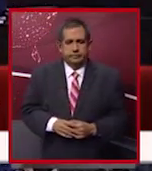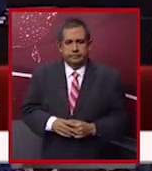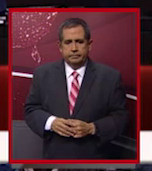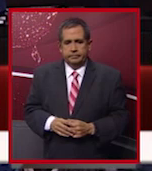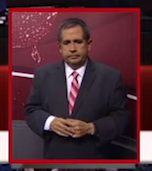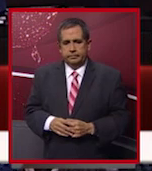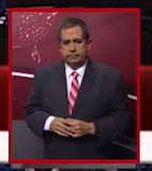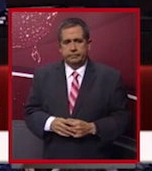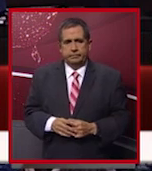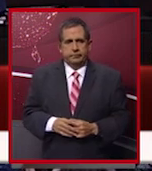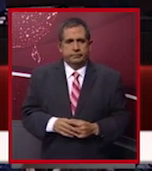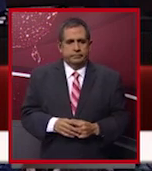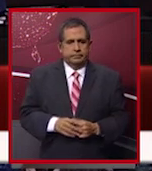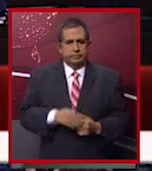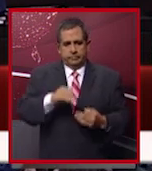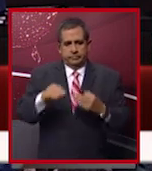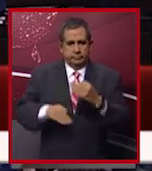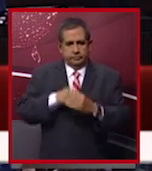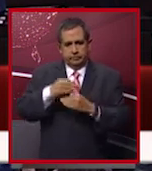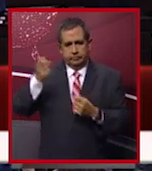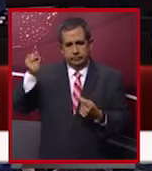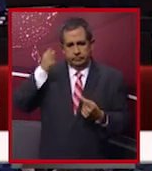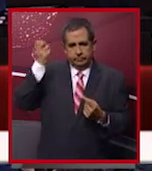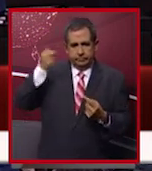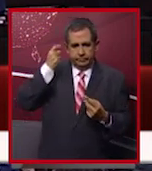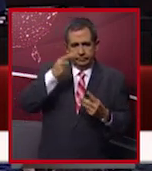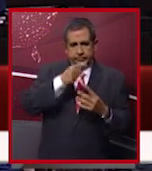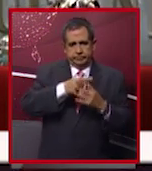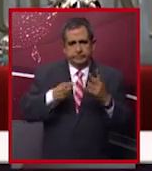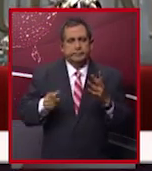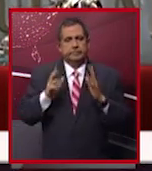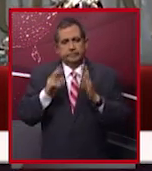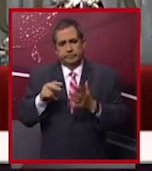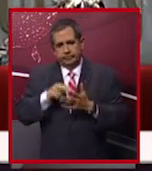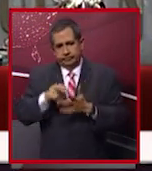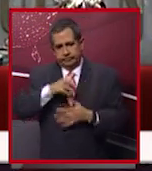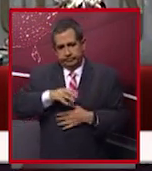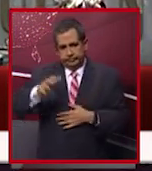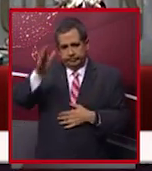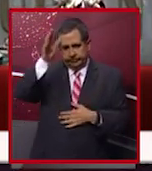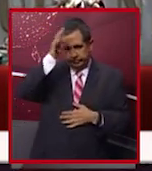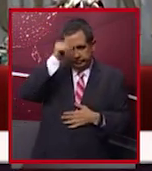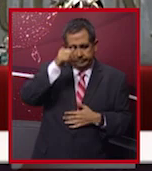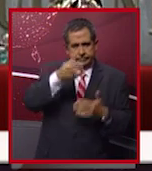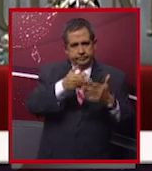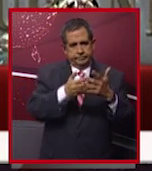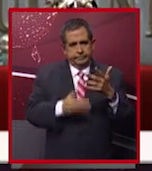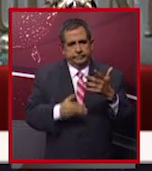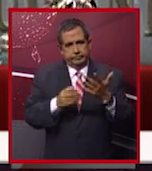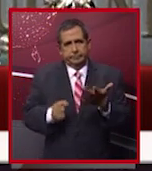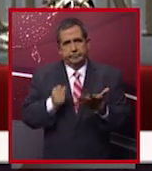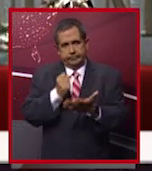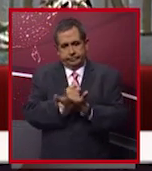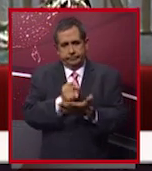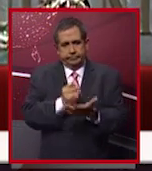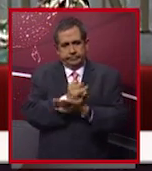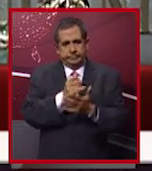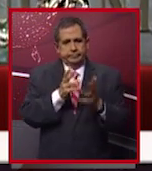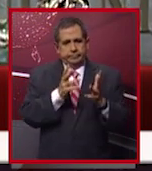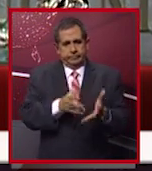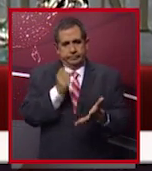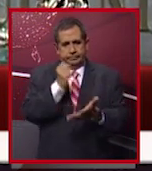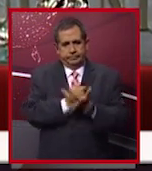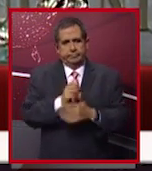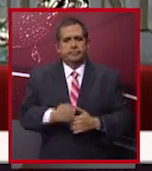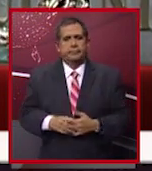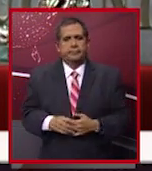Todos los oradores han estado de acuerdo en que lo aprobado está